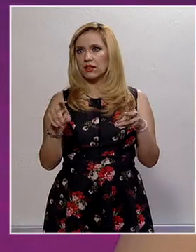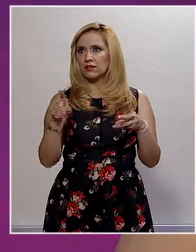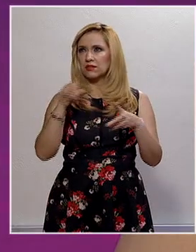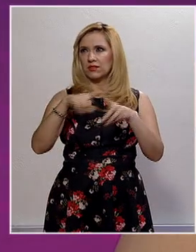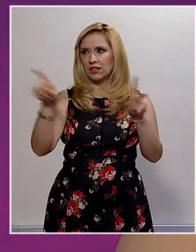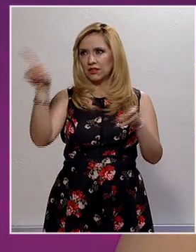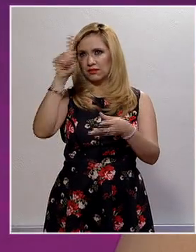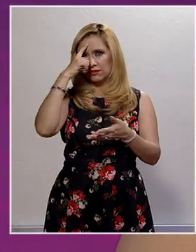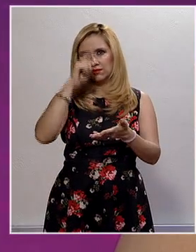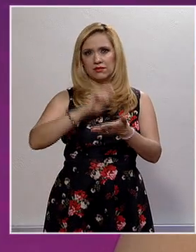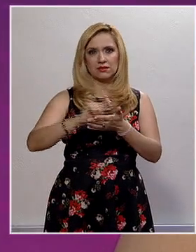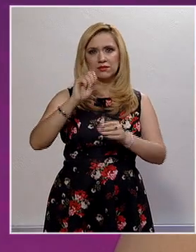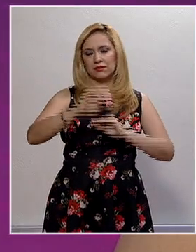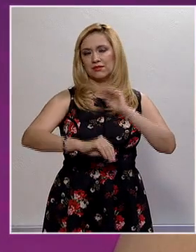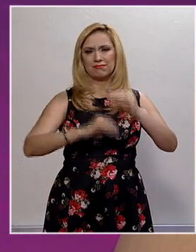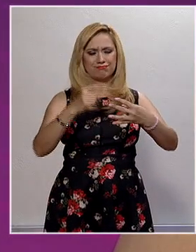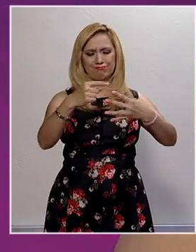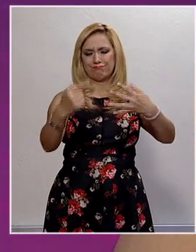tienen distintas